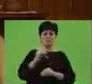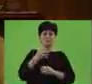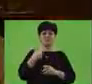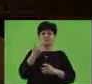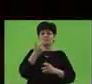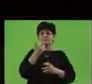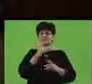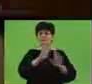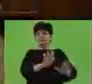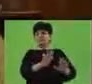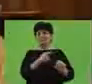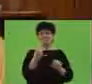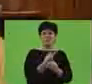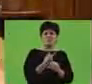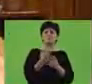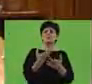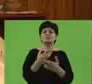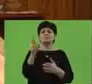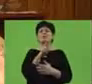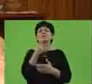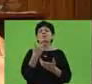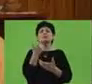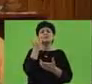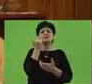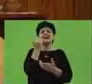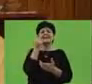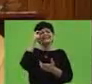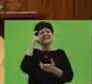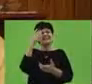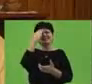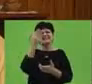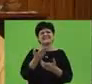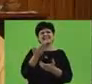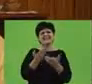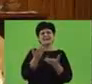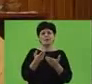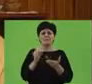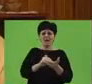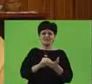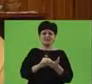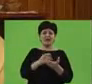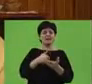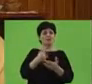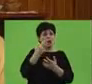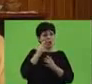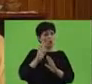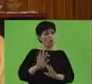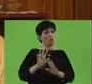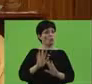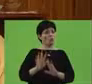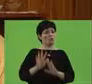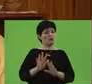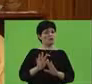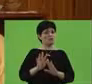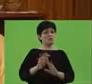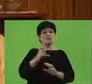podés dejar. Por eso las chicas cuando empiezan a engordar 10, 15 kilos, que tomen conciencia. Que no lleguen a tanto. Porque